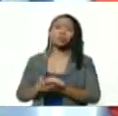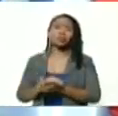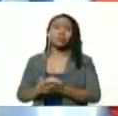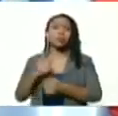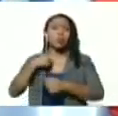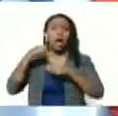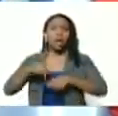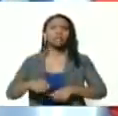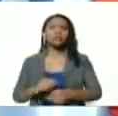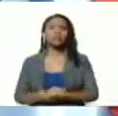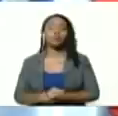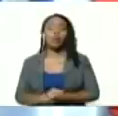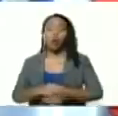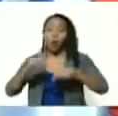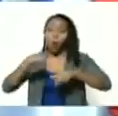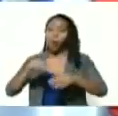hoy